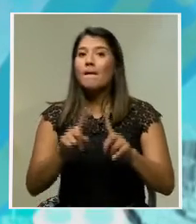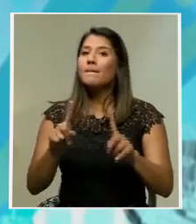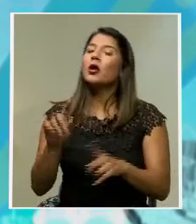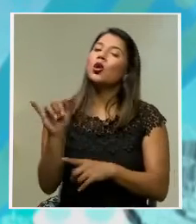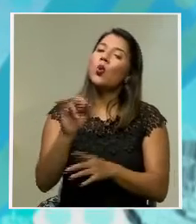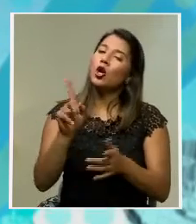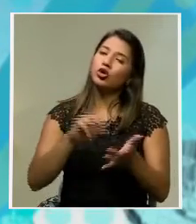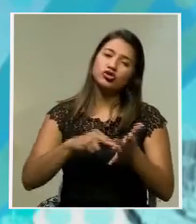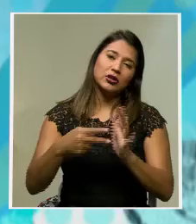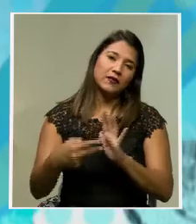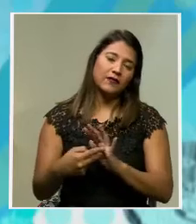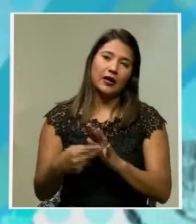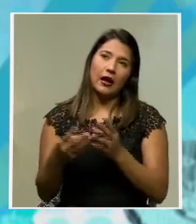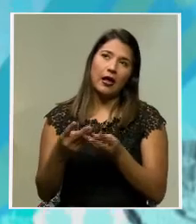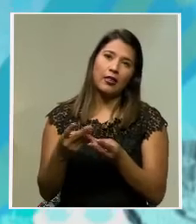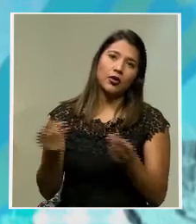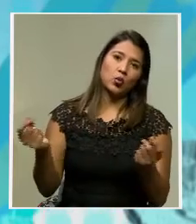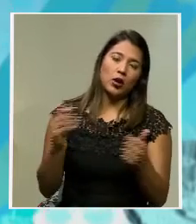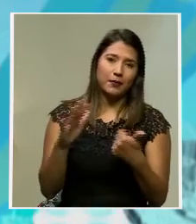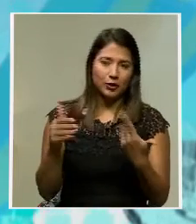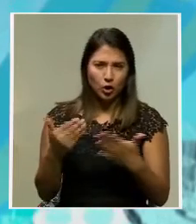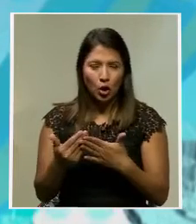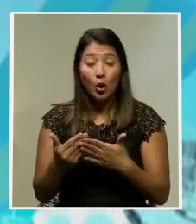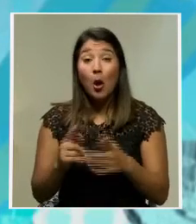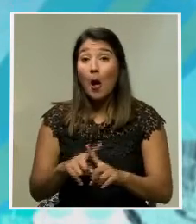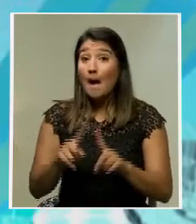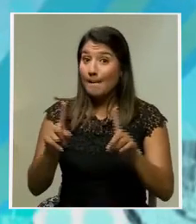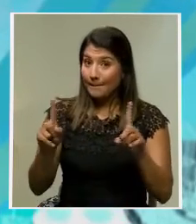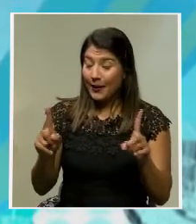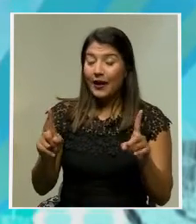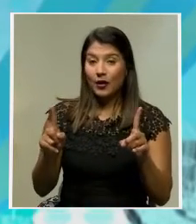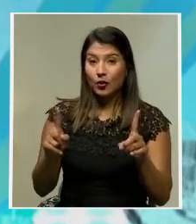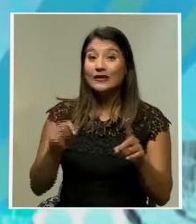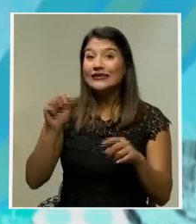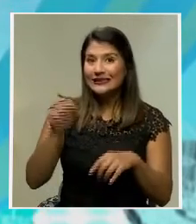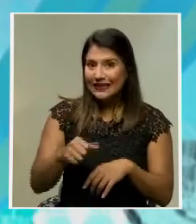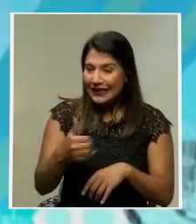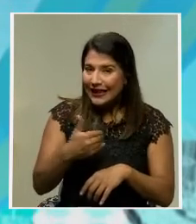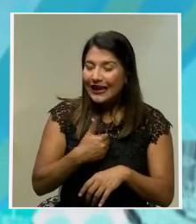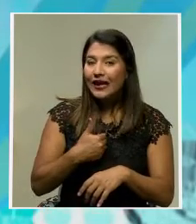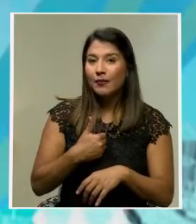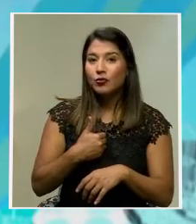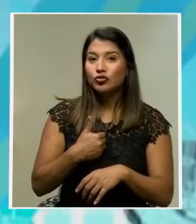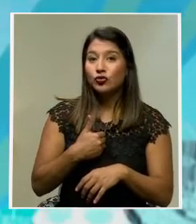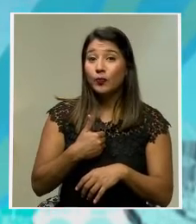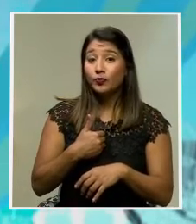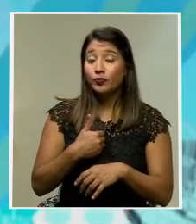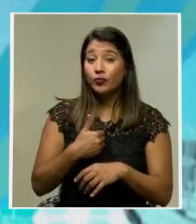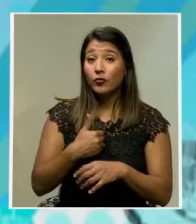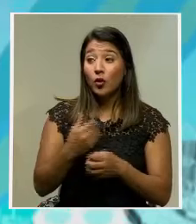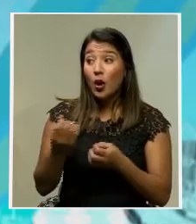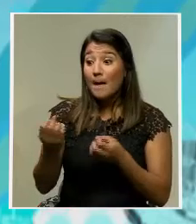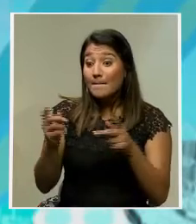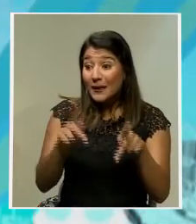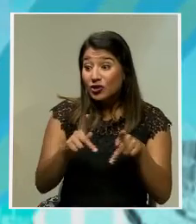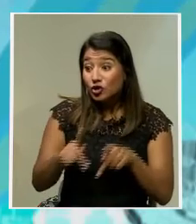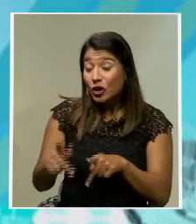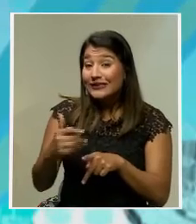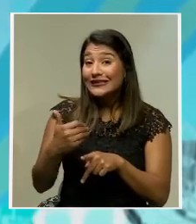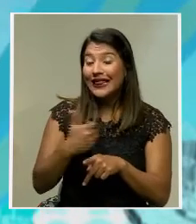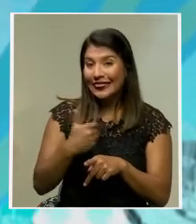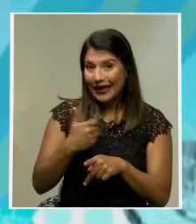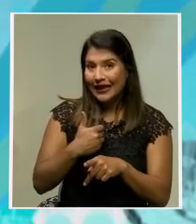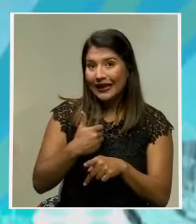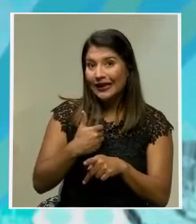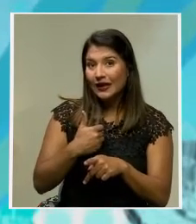una suma despreciable. Lo que significa que efectivamente sí tenemos pensiones, sí tenemos multipensionados y que además sí